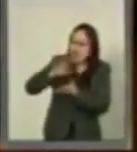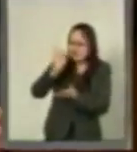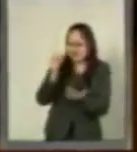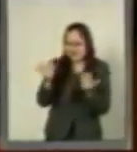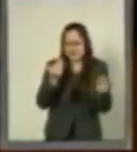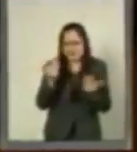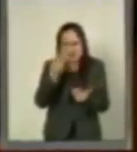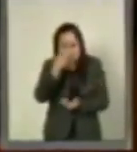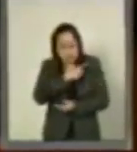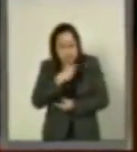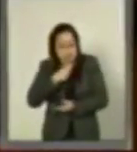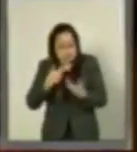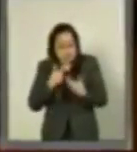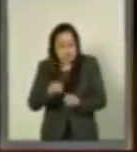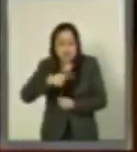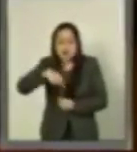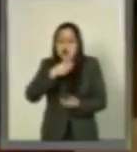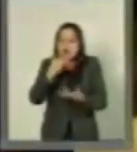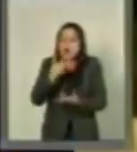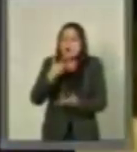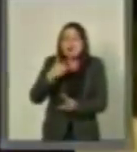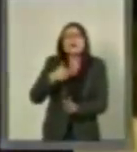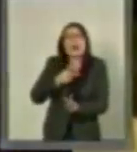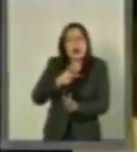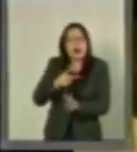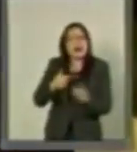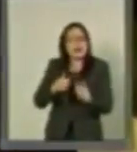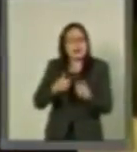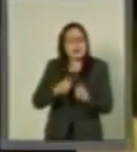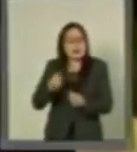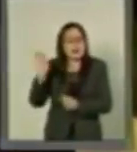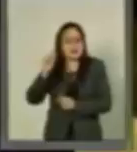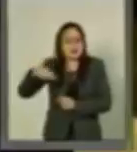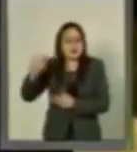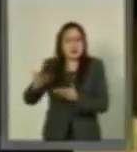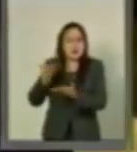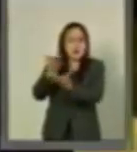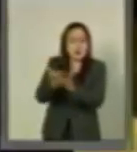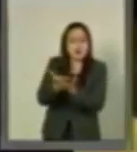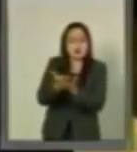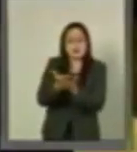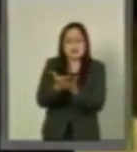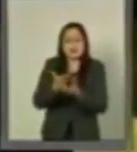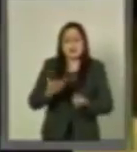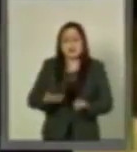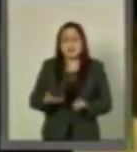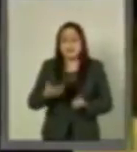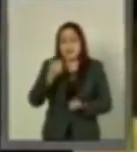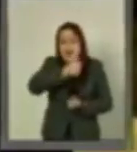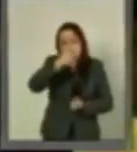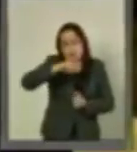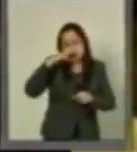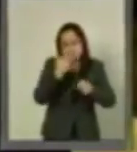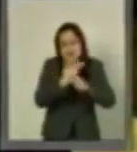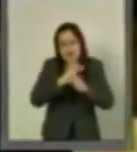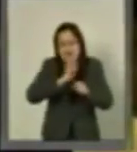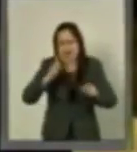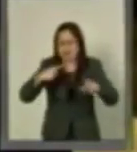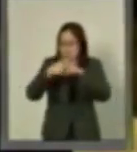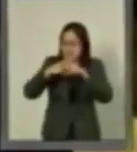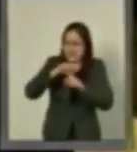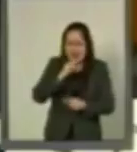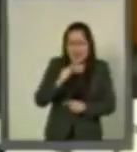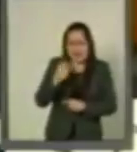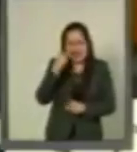Es lo que tenemos que entender. Si la dinámica que usted plantea es la de cada quien su parte, va a ser un